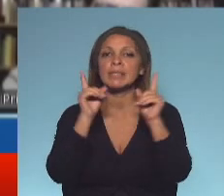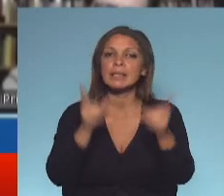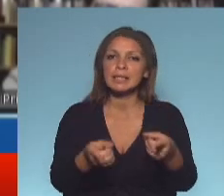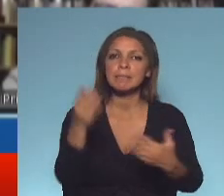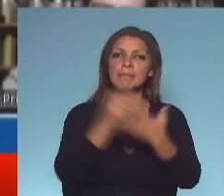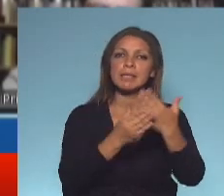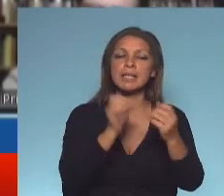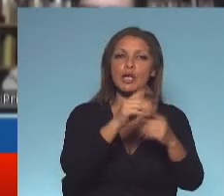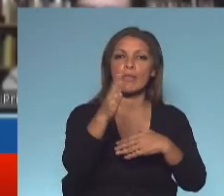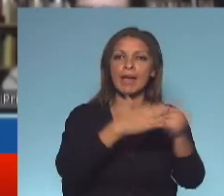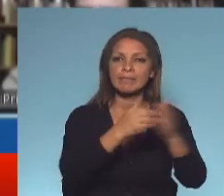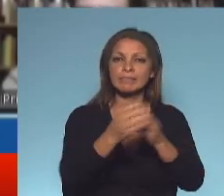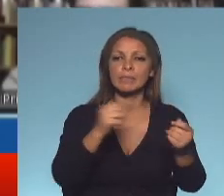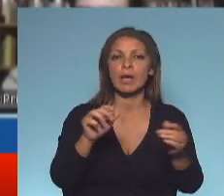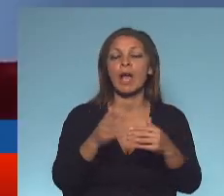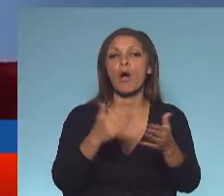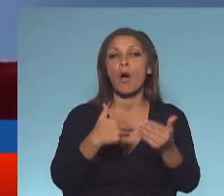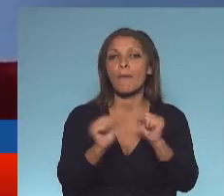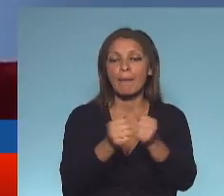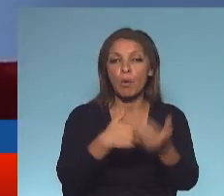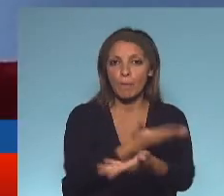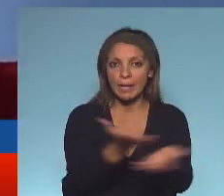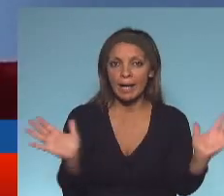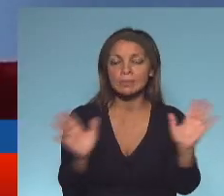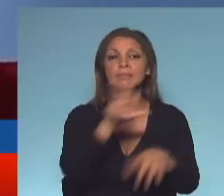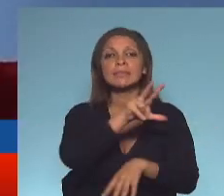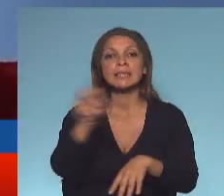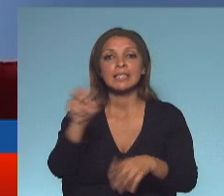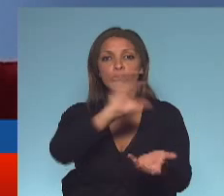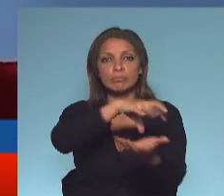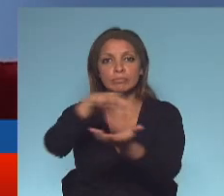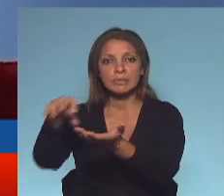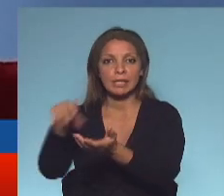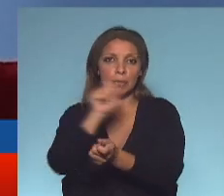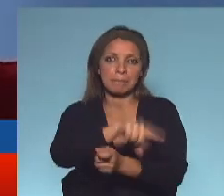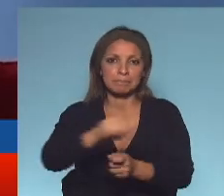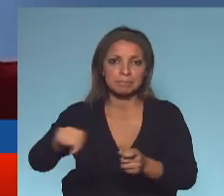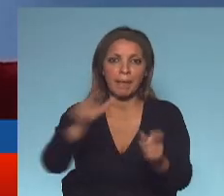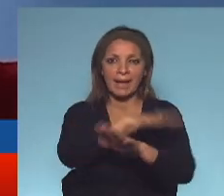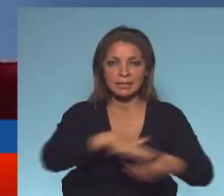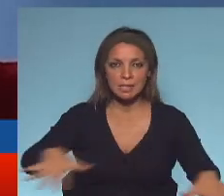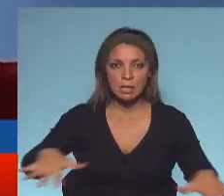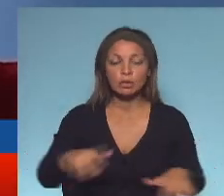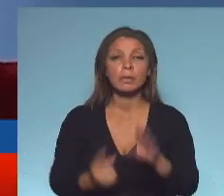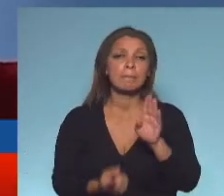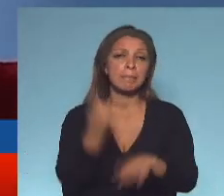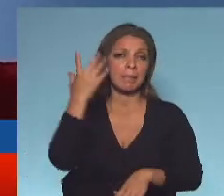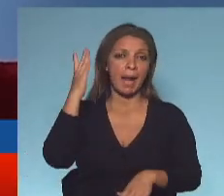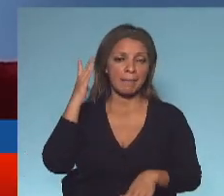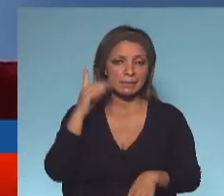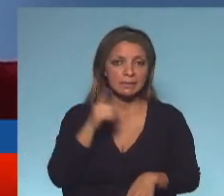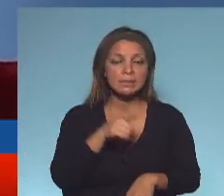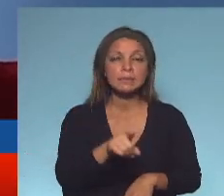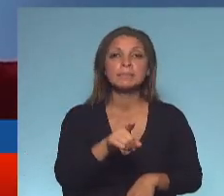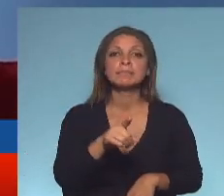Ministerio de Infraestructura y Obras Públicas con la construcción de más de 300 centros de desarrollo de la infancia, que por primera vez la